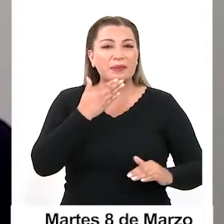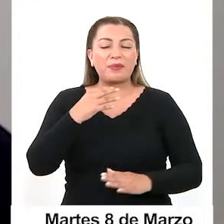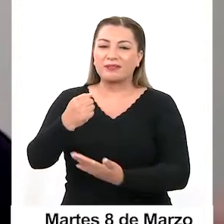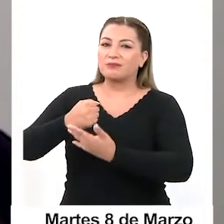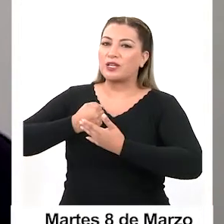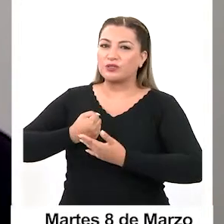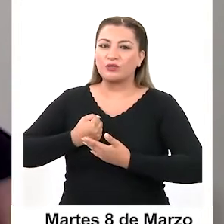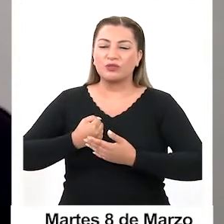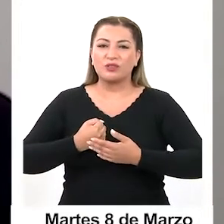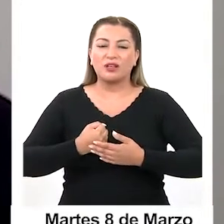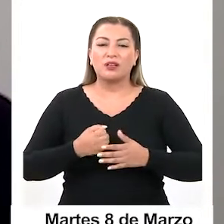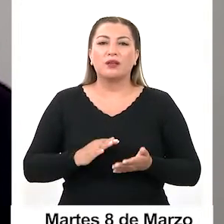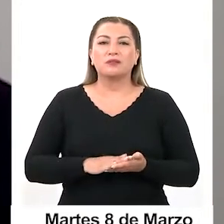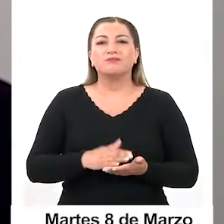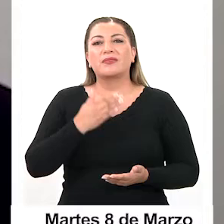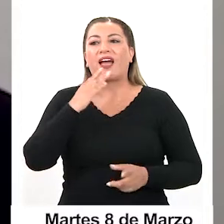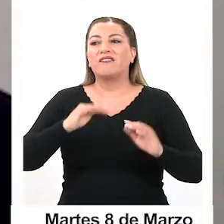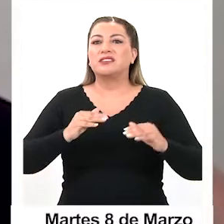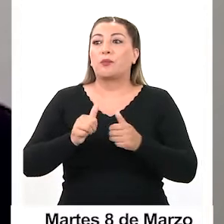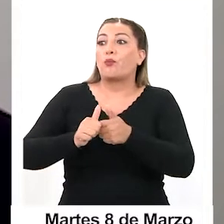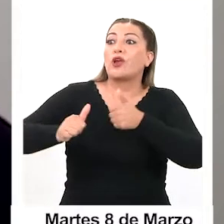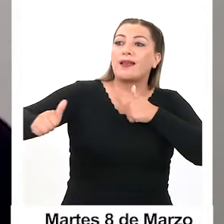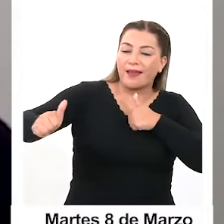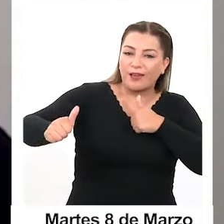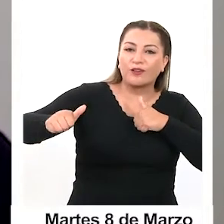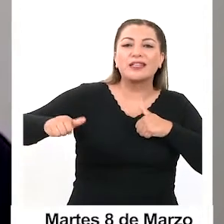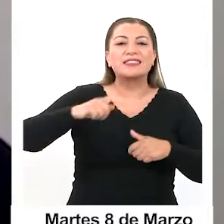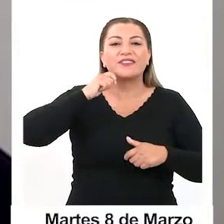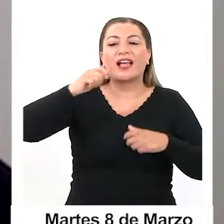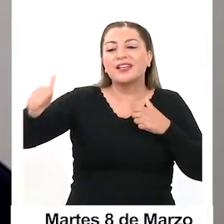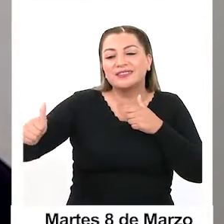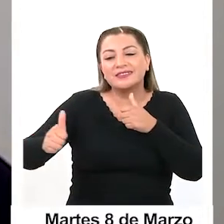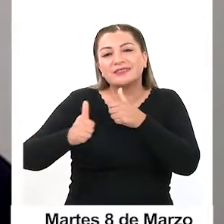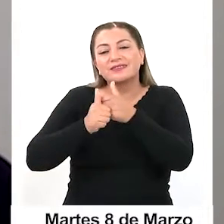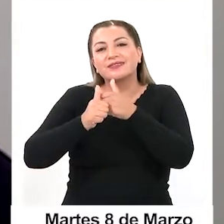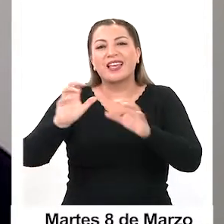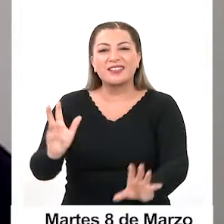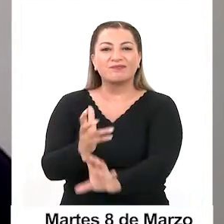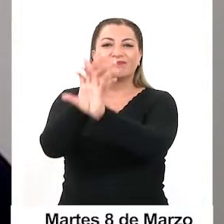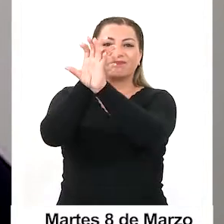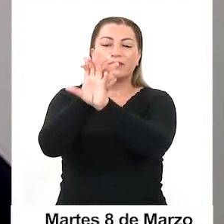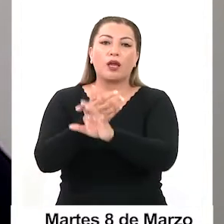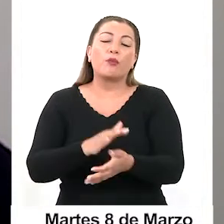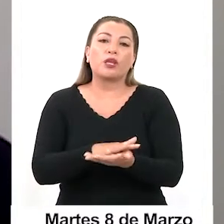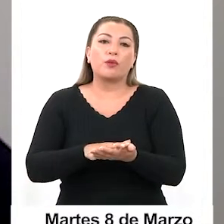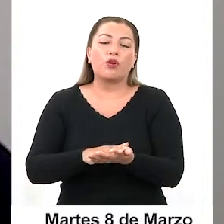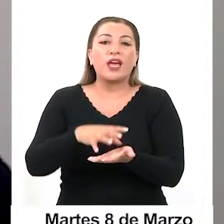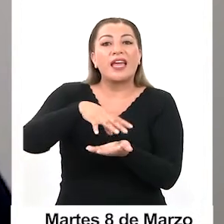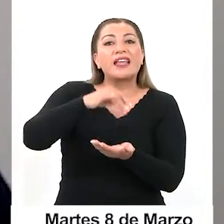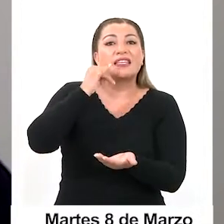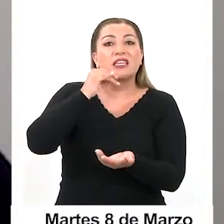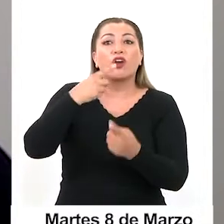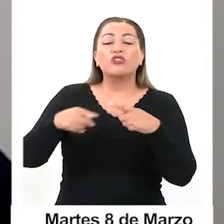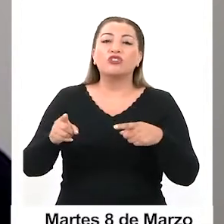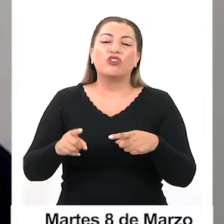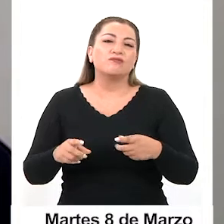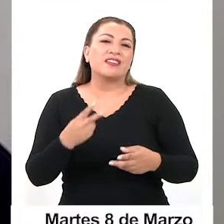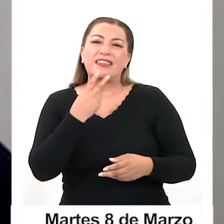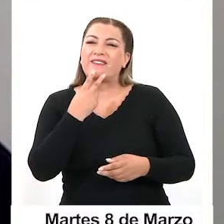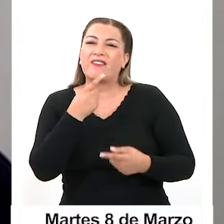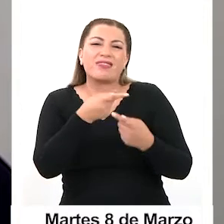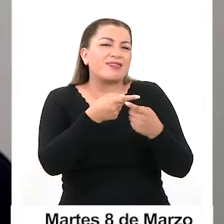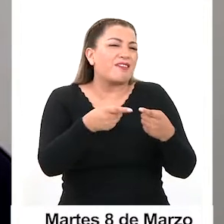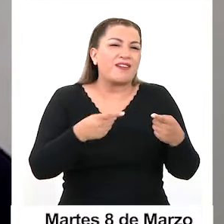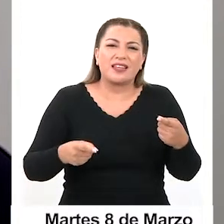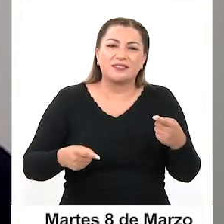ayuda a borrar otras como la geográfica y poder tener una conversación entre alguien que está en Iquique con alguien que está en Talcahuano, en